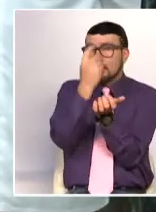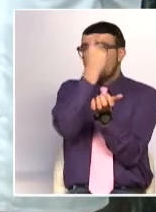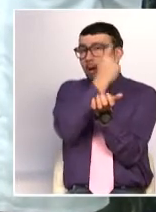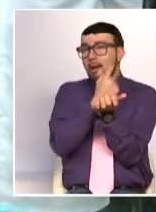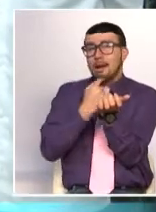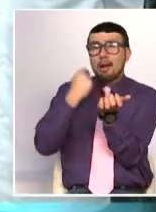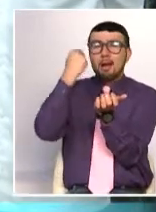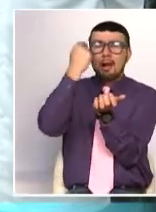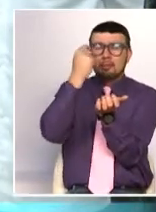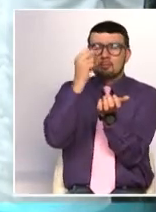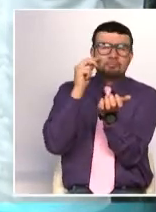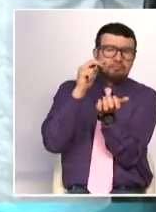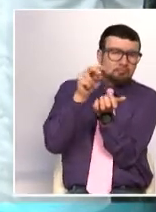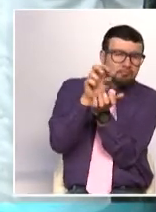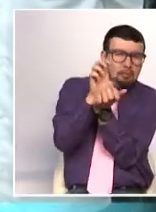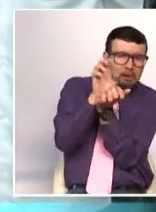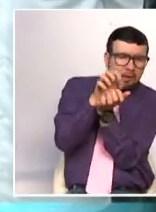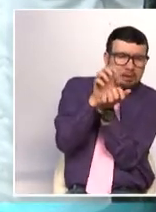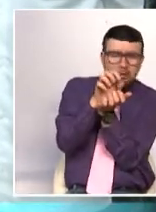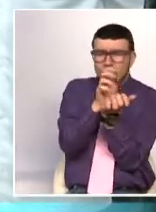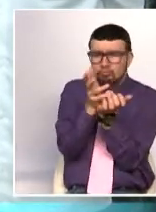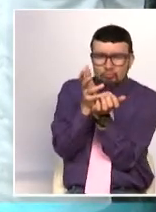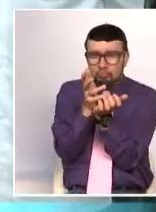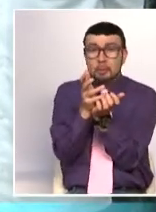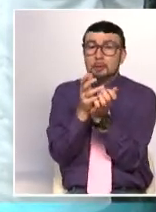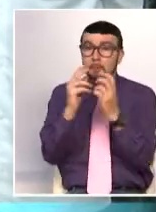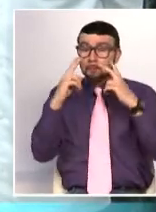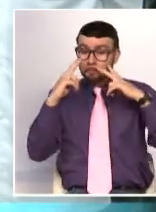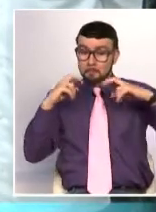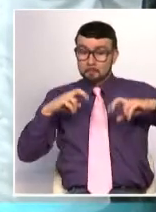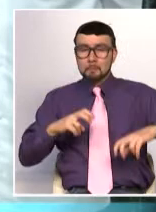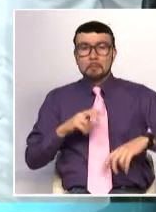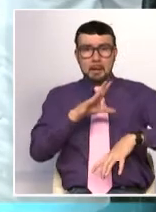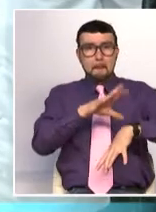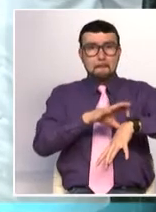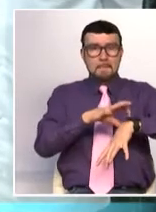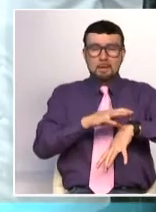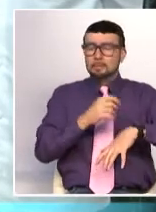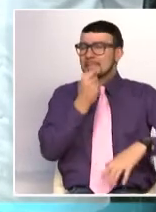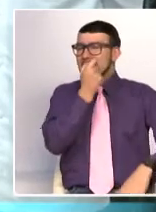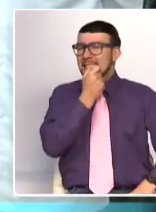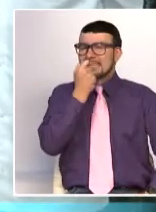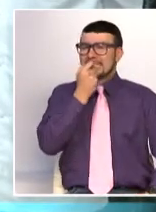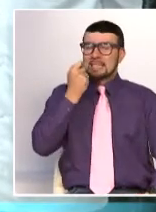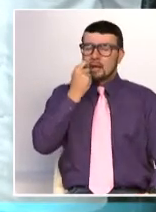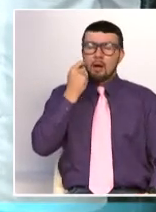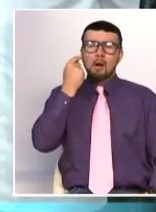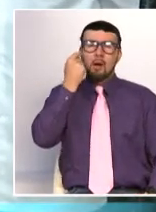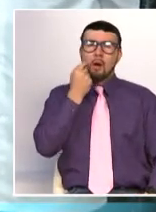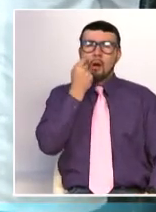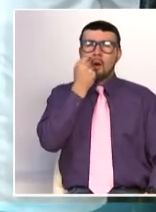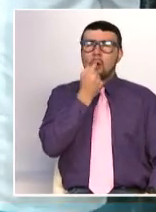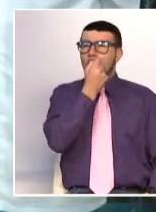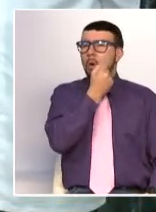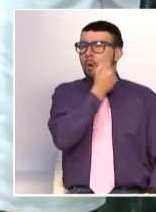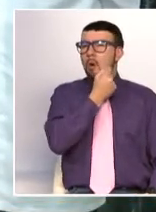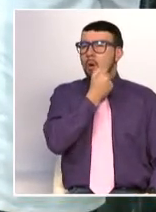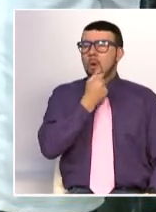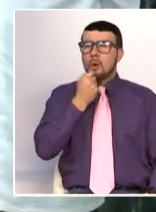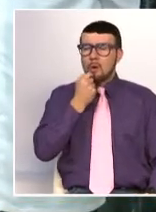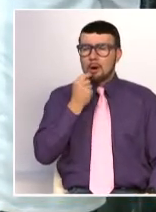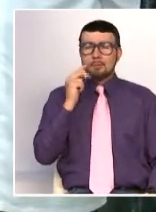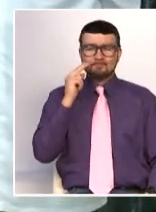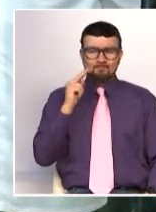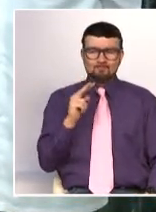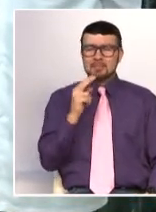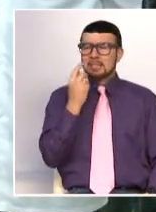análisis la mejor dicho la odontología neuro focal como ya dijimos que todos los materiales eran tóxicos